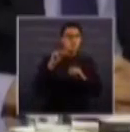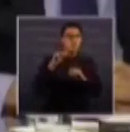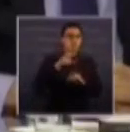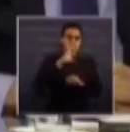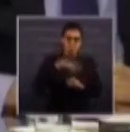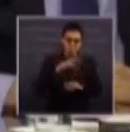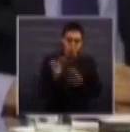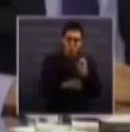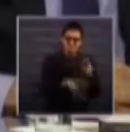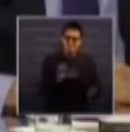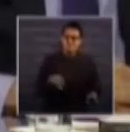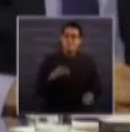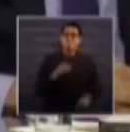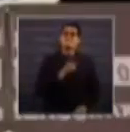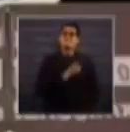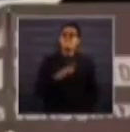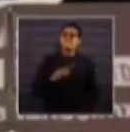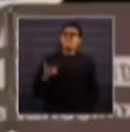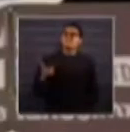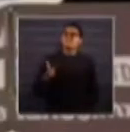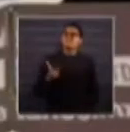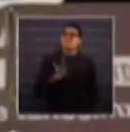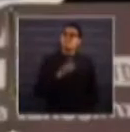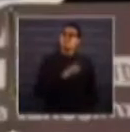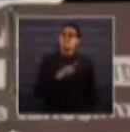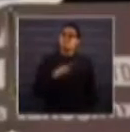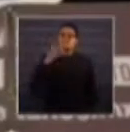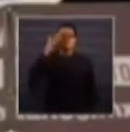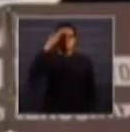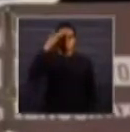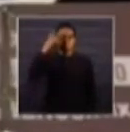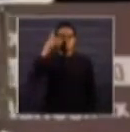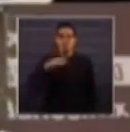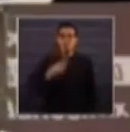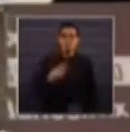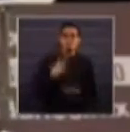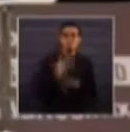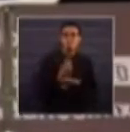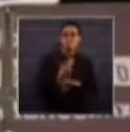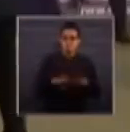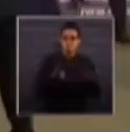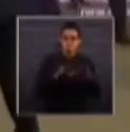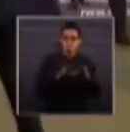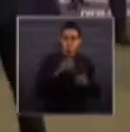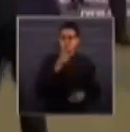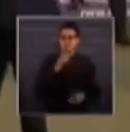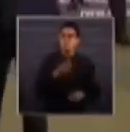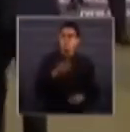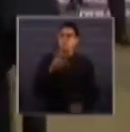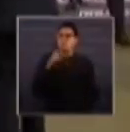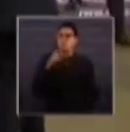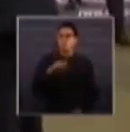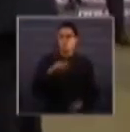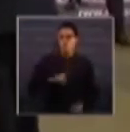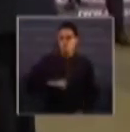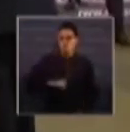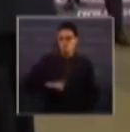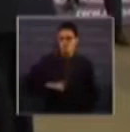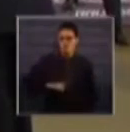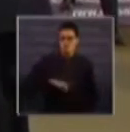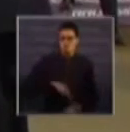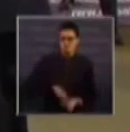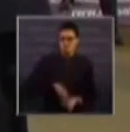Guanajuato tenga capacidad también para atender la problemática del medio ambiente. Tal vez el Partido Verde Ecologista